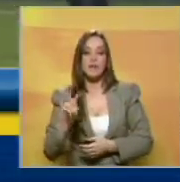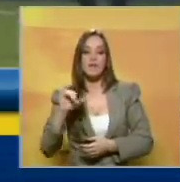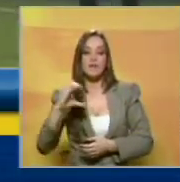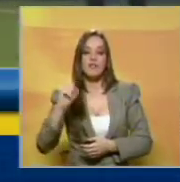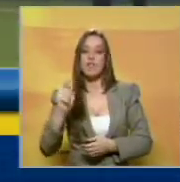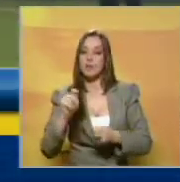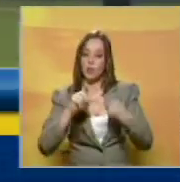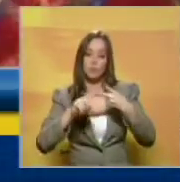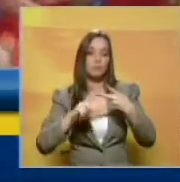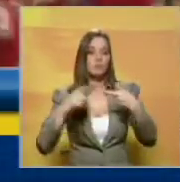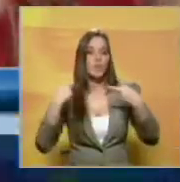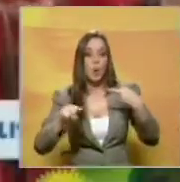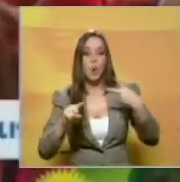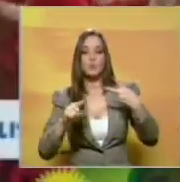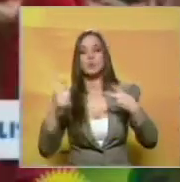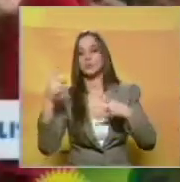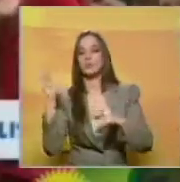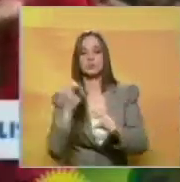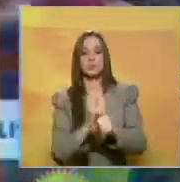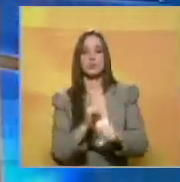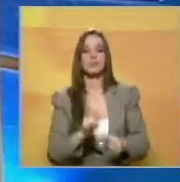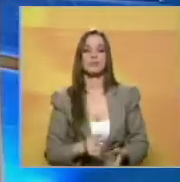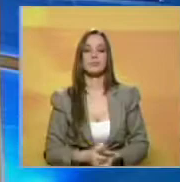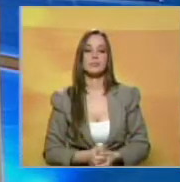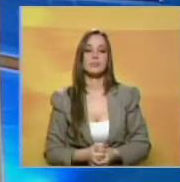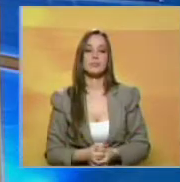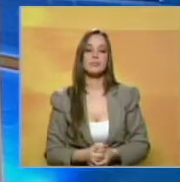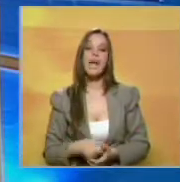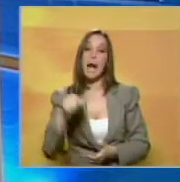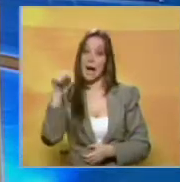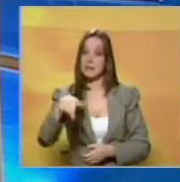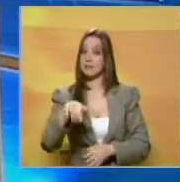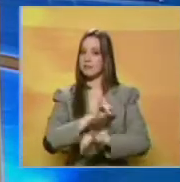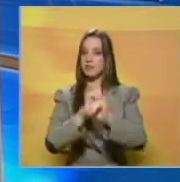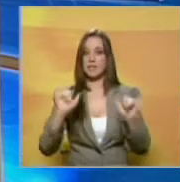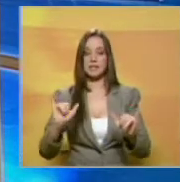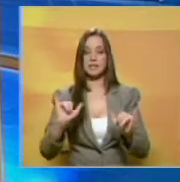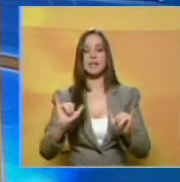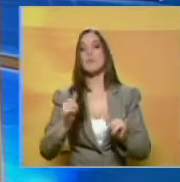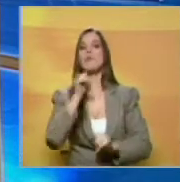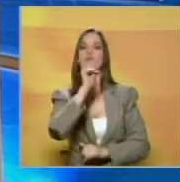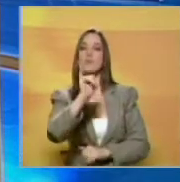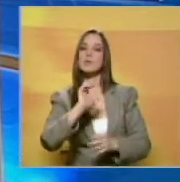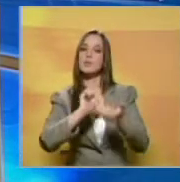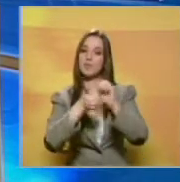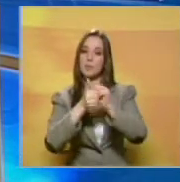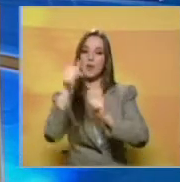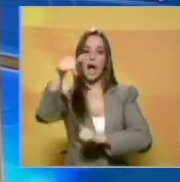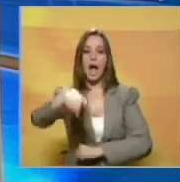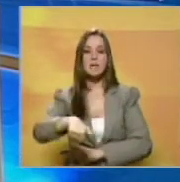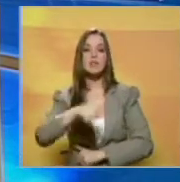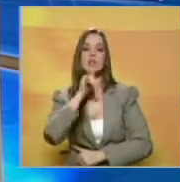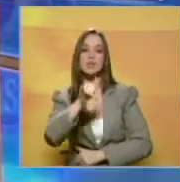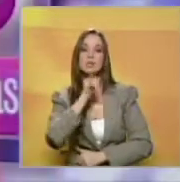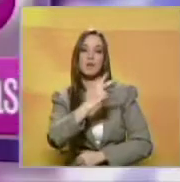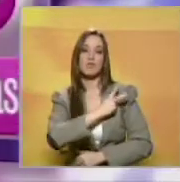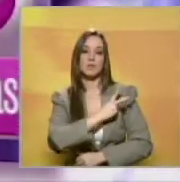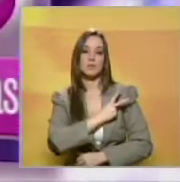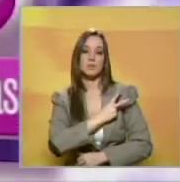Valdés, Álvaro Arbeloa e Isco. Bien, y con esto finalizamos la información deportiva en Noticiero Venevisión.